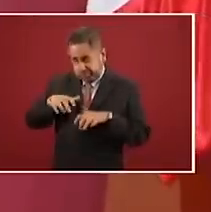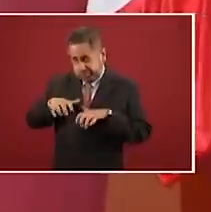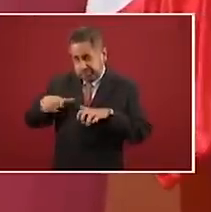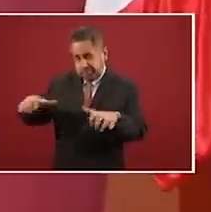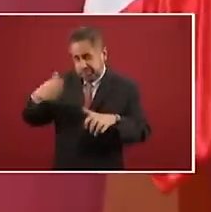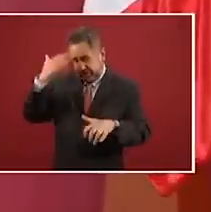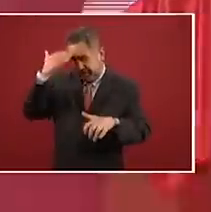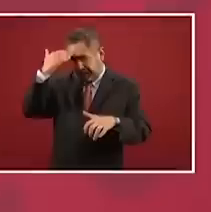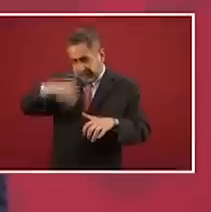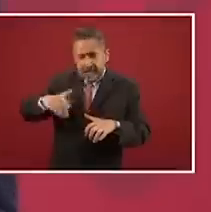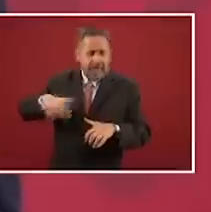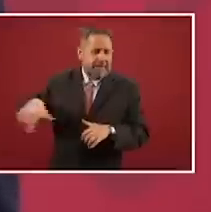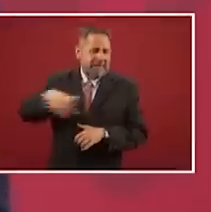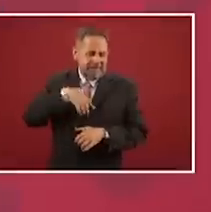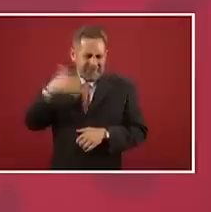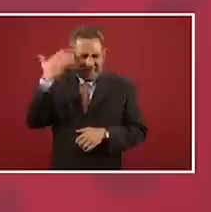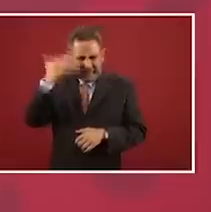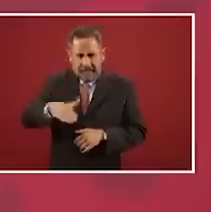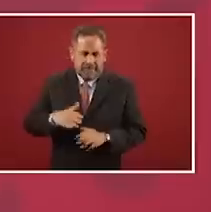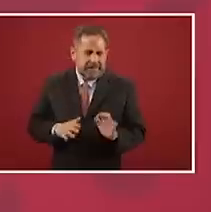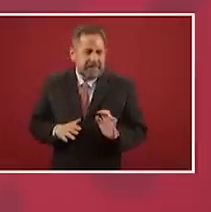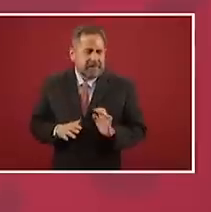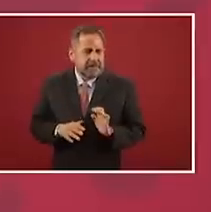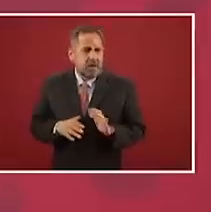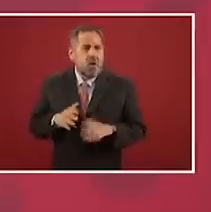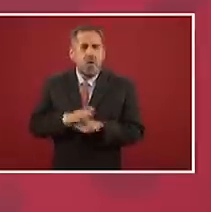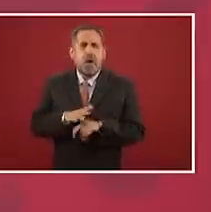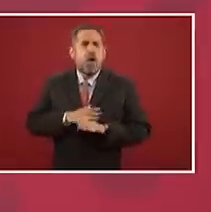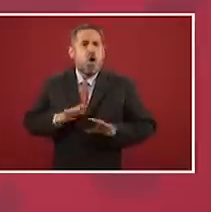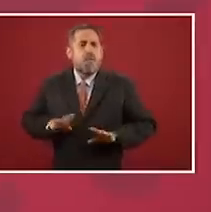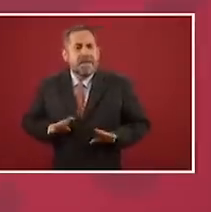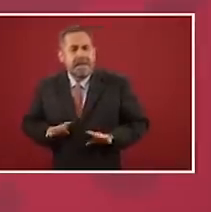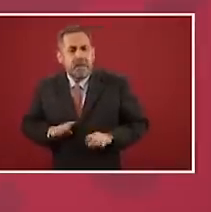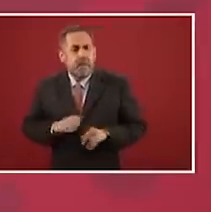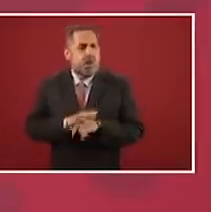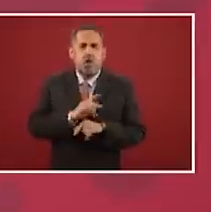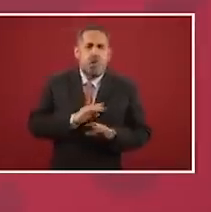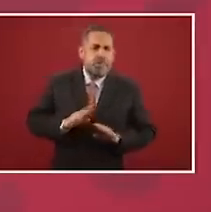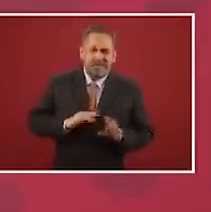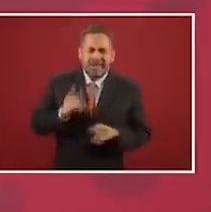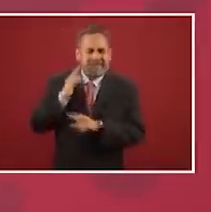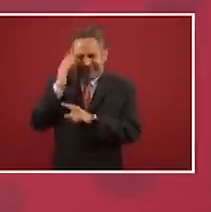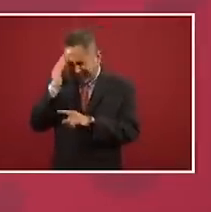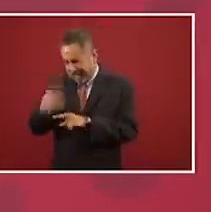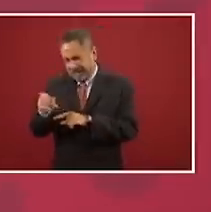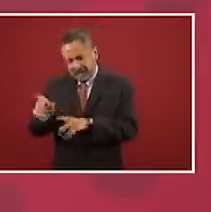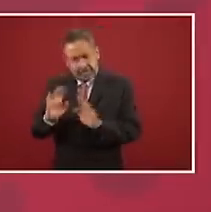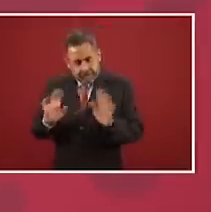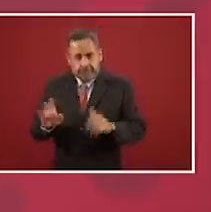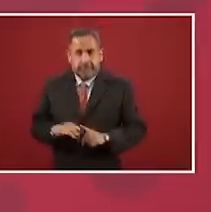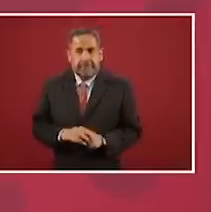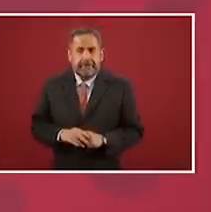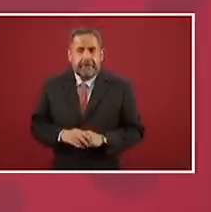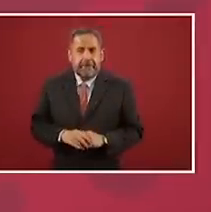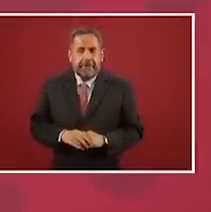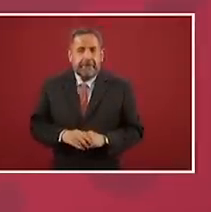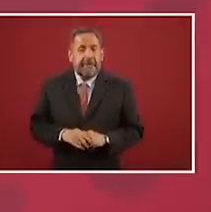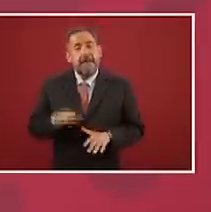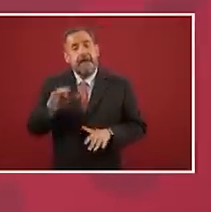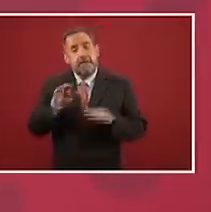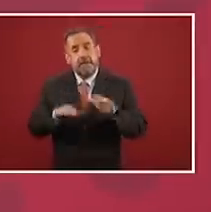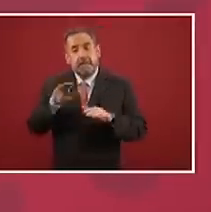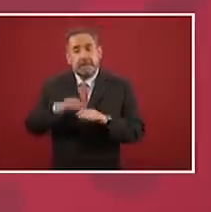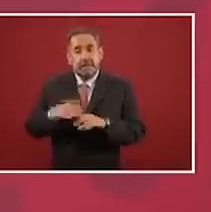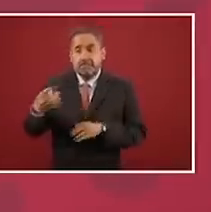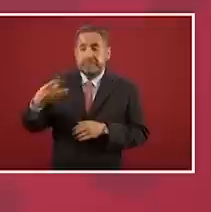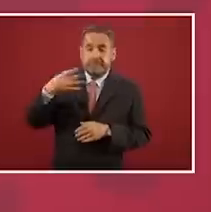de que el pueblo sabe lo que conviene y lo que no conviene, y a veces sabe más que